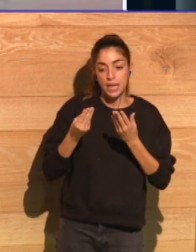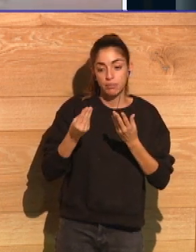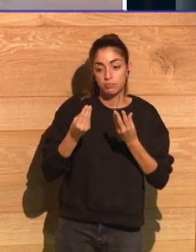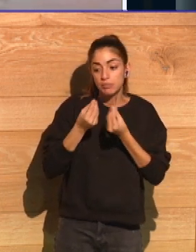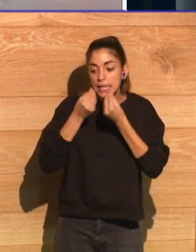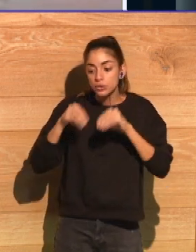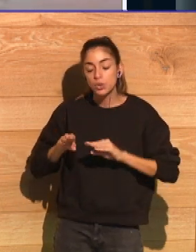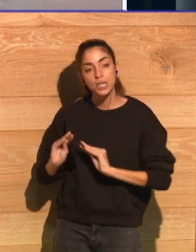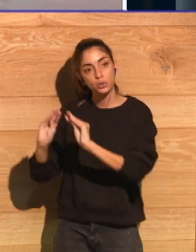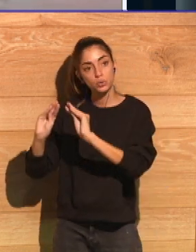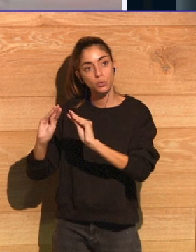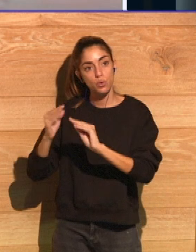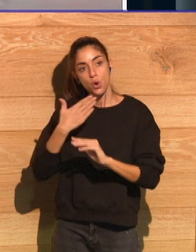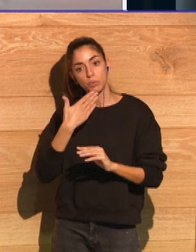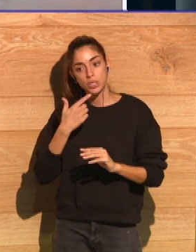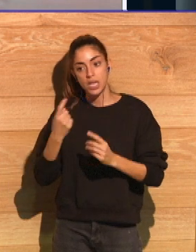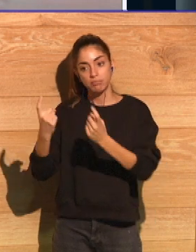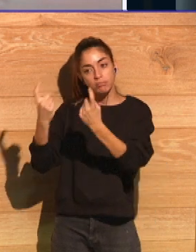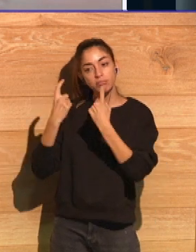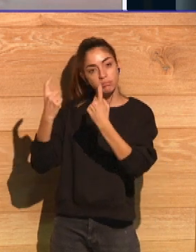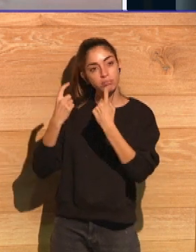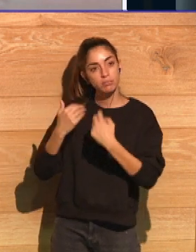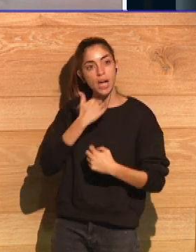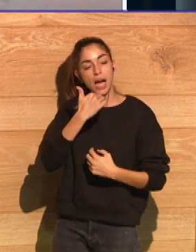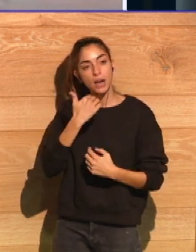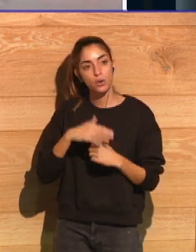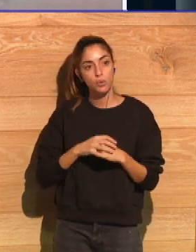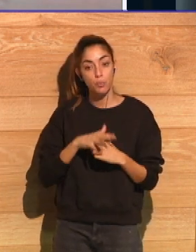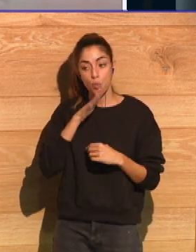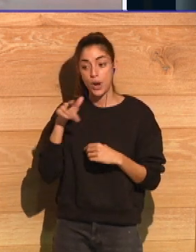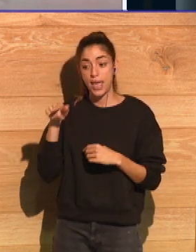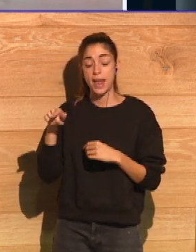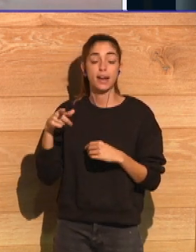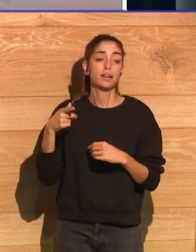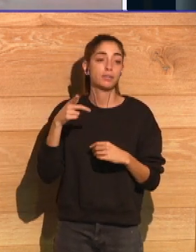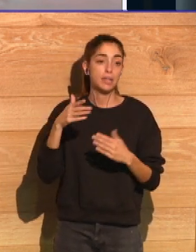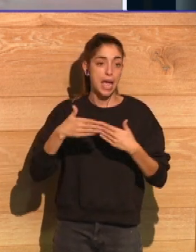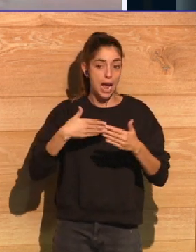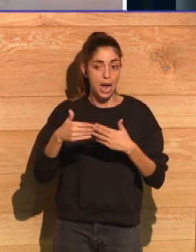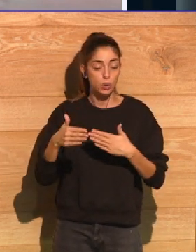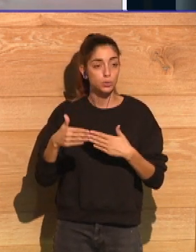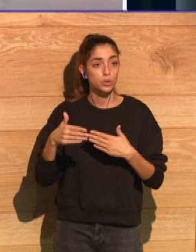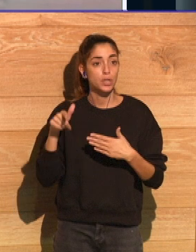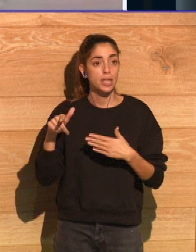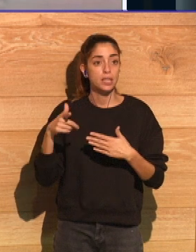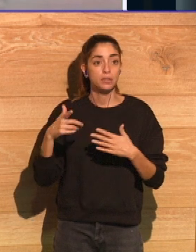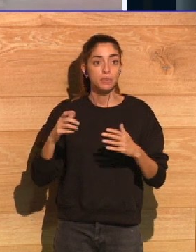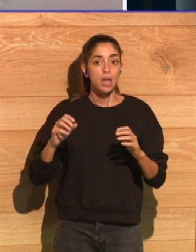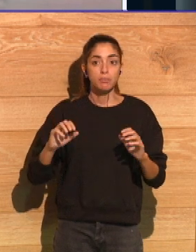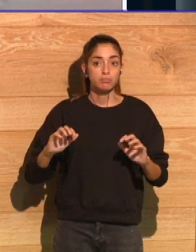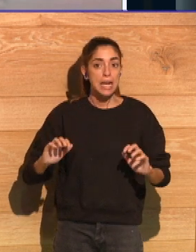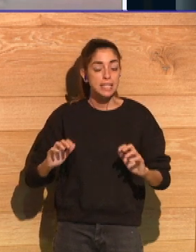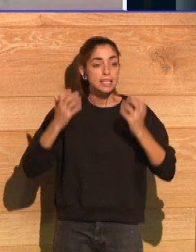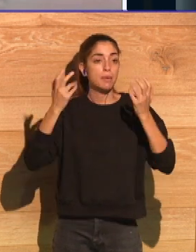¿no? Él tenía su propia fantasía de que le iba a curar aquella escalada de su alcoholismo,